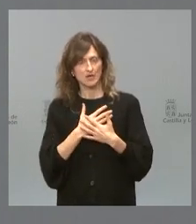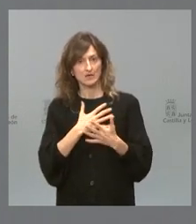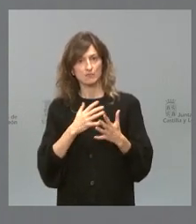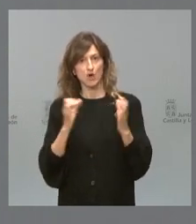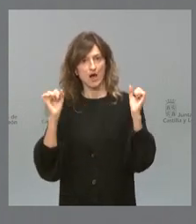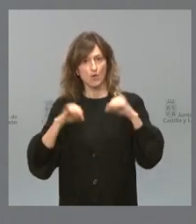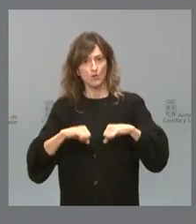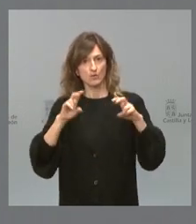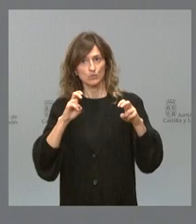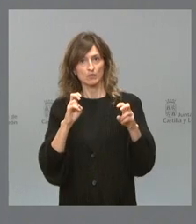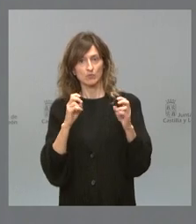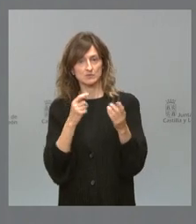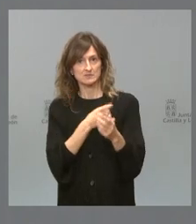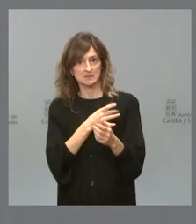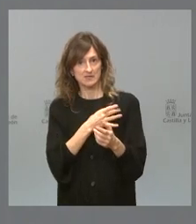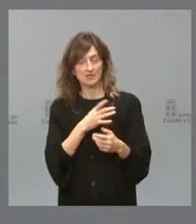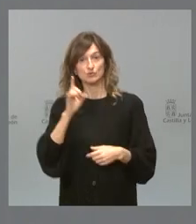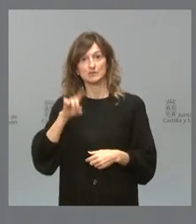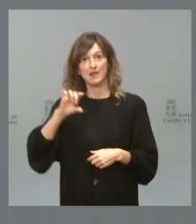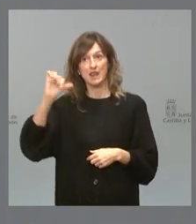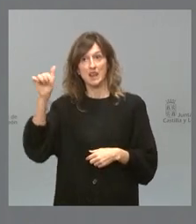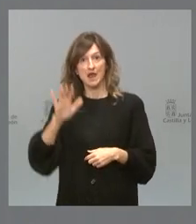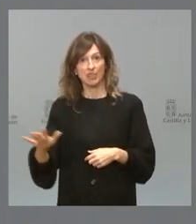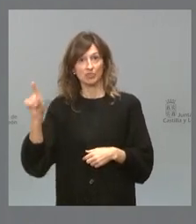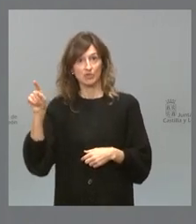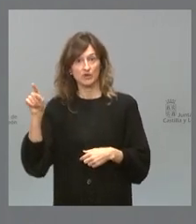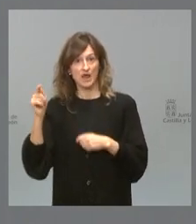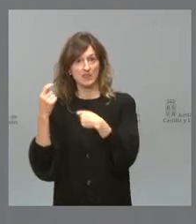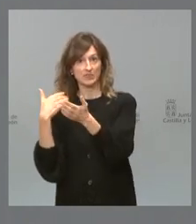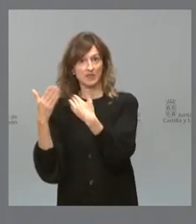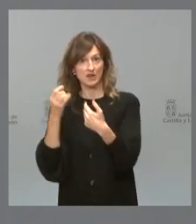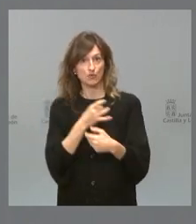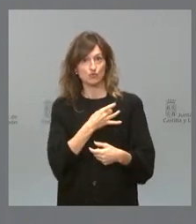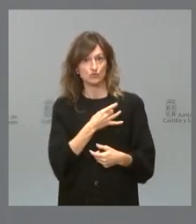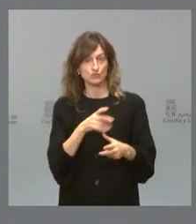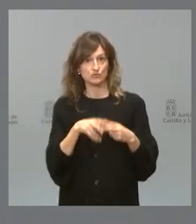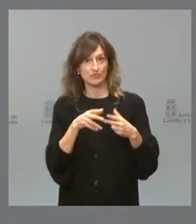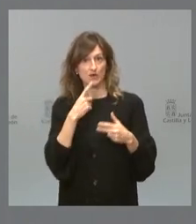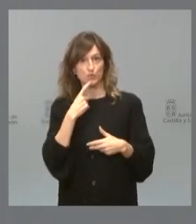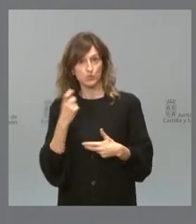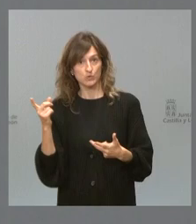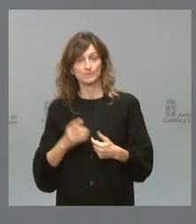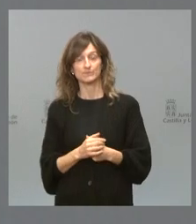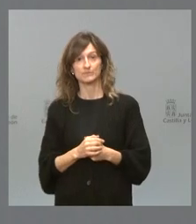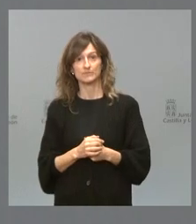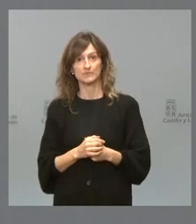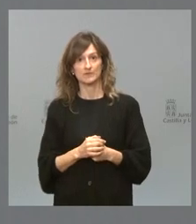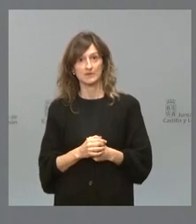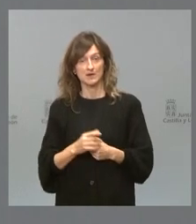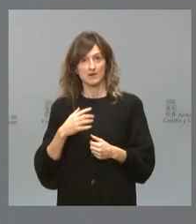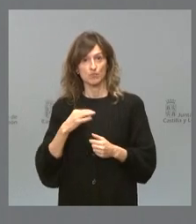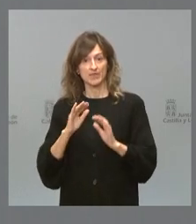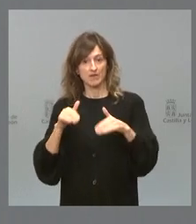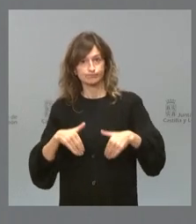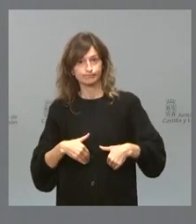nuevos acuerdos diálogo social también deseamos que en el ámbito nacional donde parece que el diálogo social atraviesa algunas dificultades pues se pueda reconducir